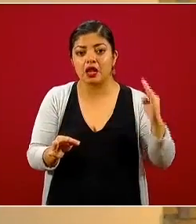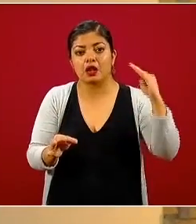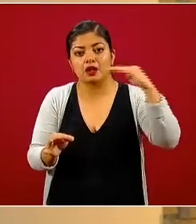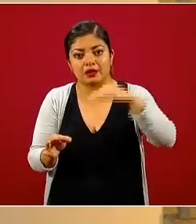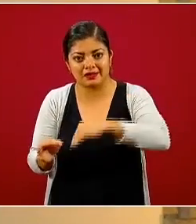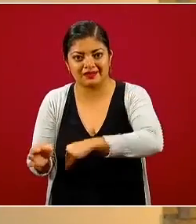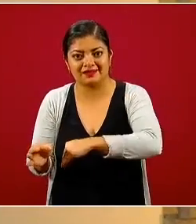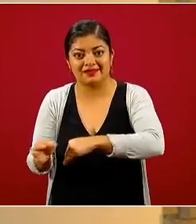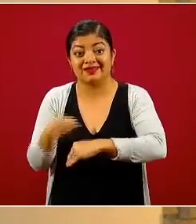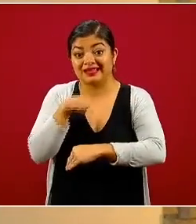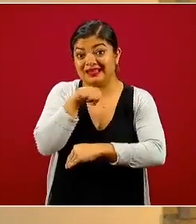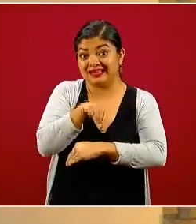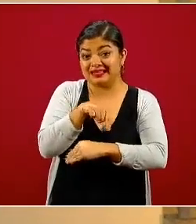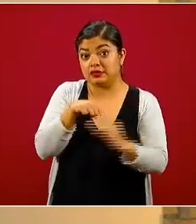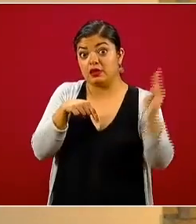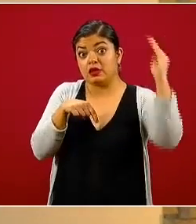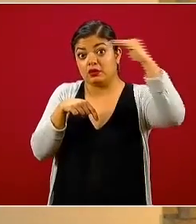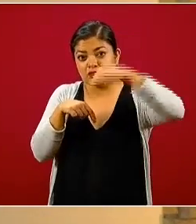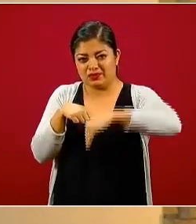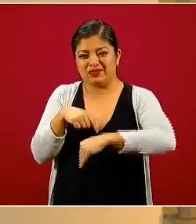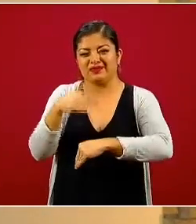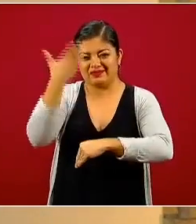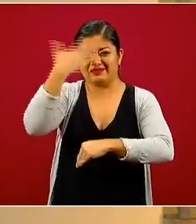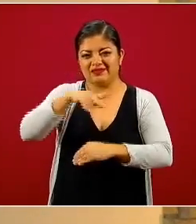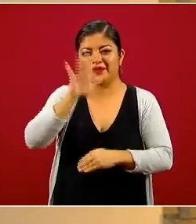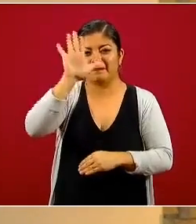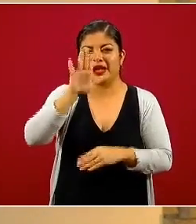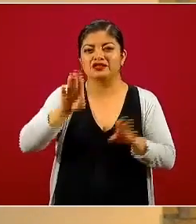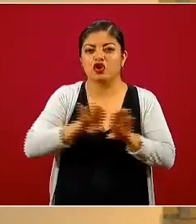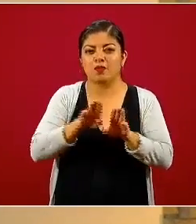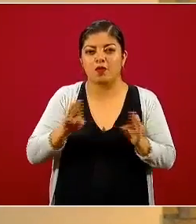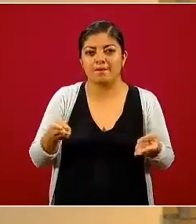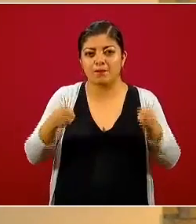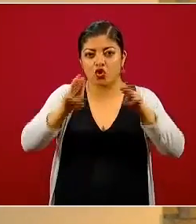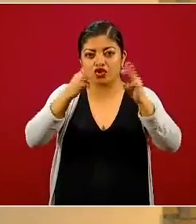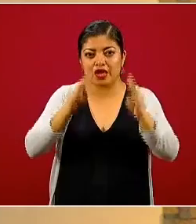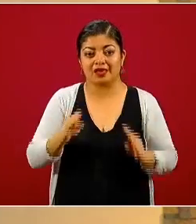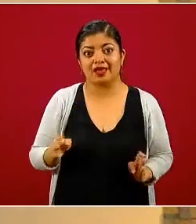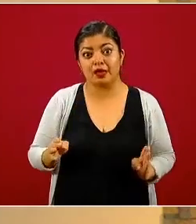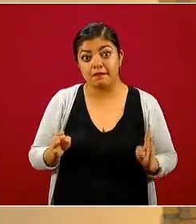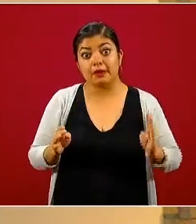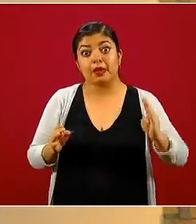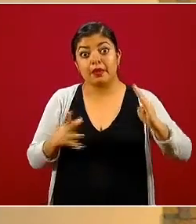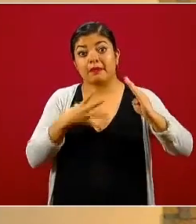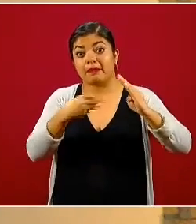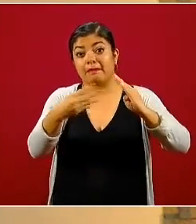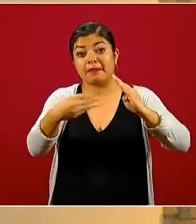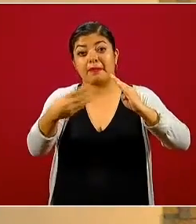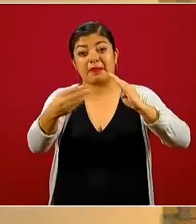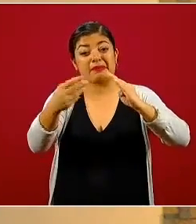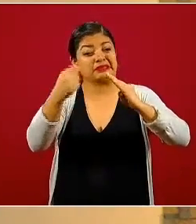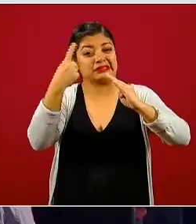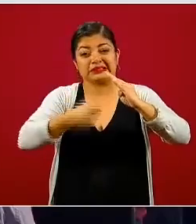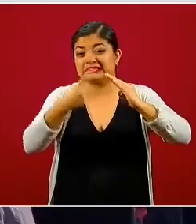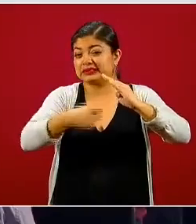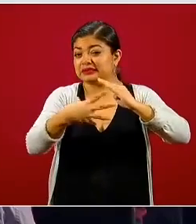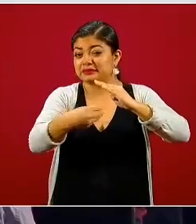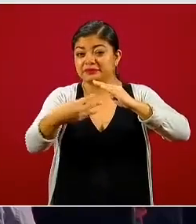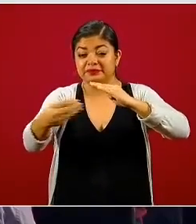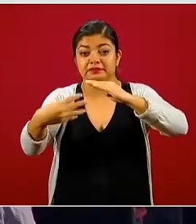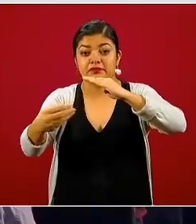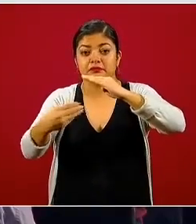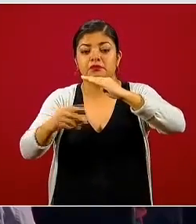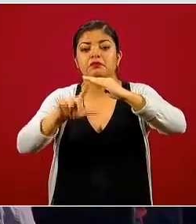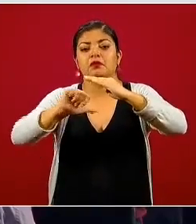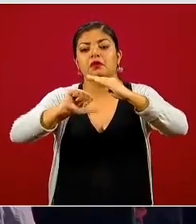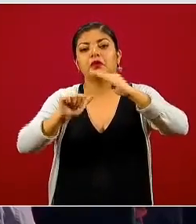casos nuevos, la famosa curva que parece una montaña. Cuando sube uno es el periodo de máxima transmisión y